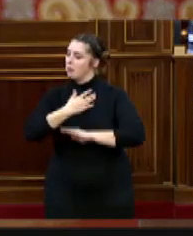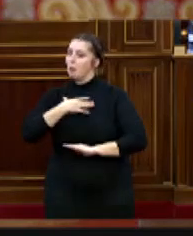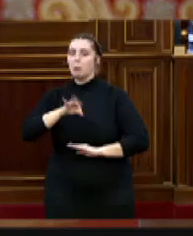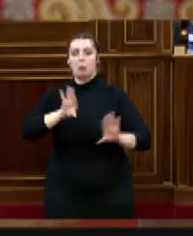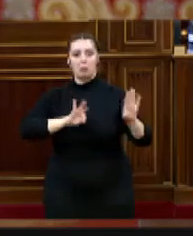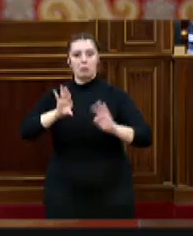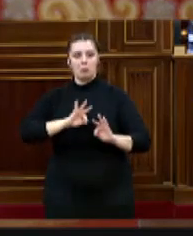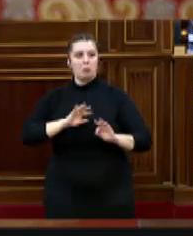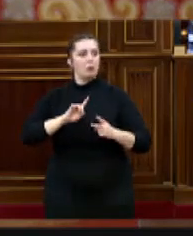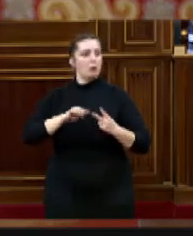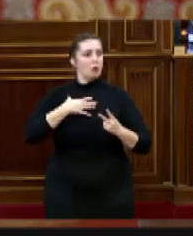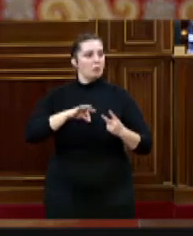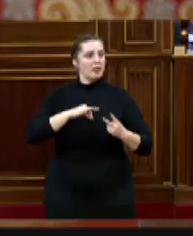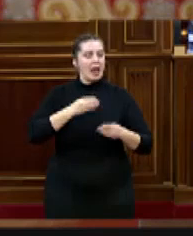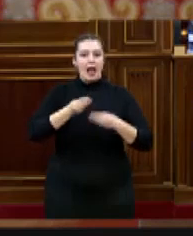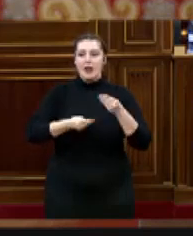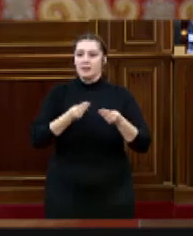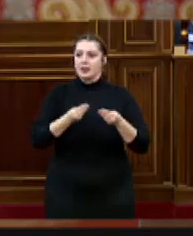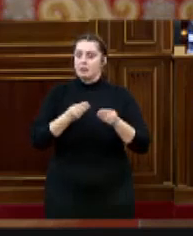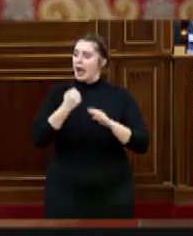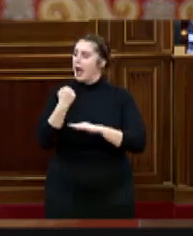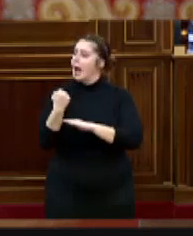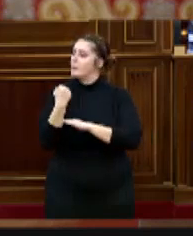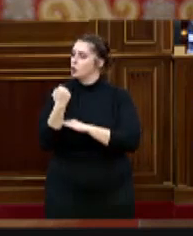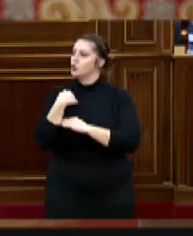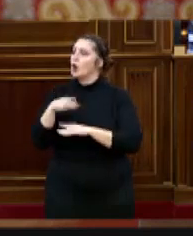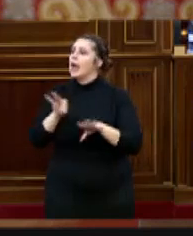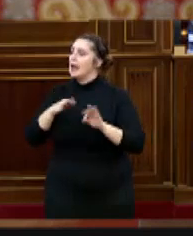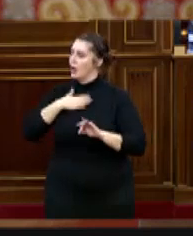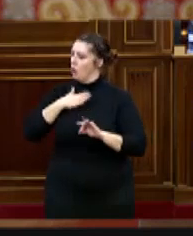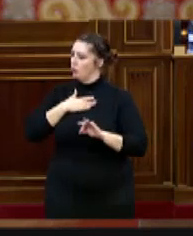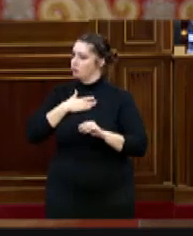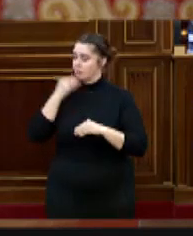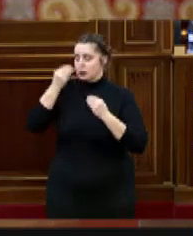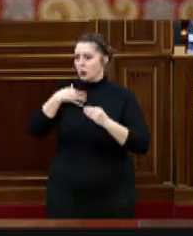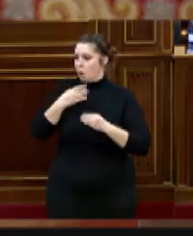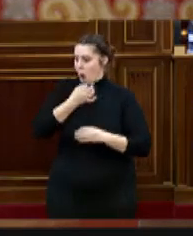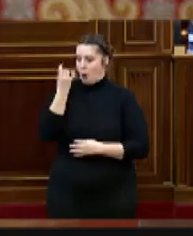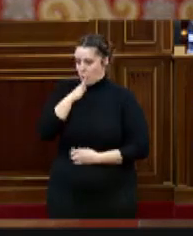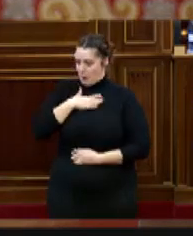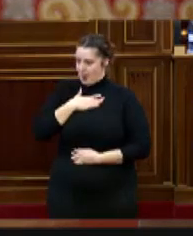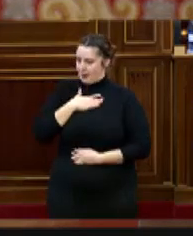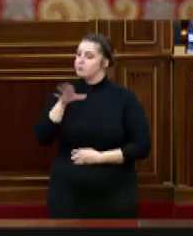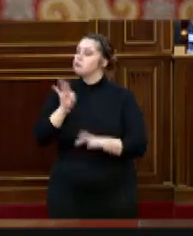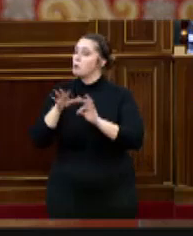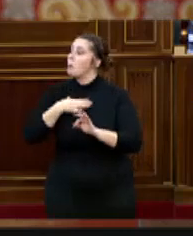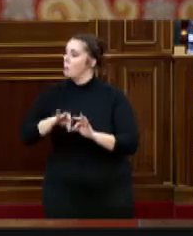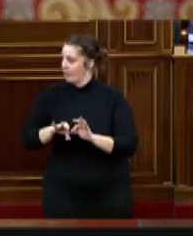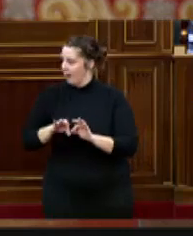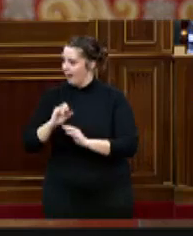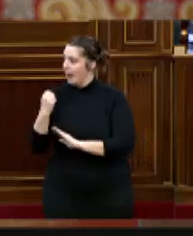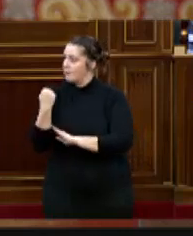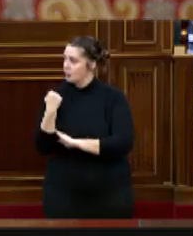otorgar o establecer los apoyos que consideren oportunos y modificarlos cuando lo crean